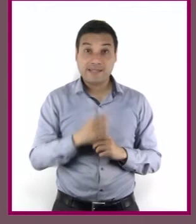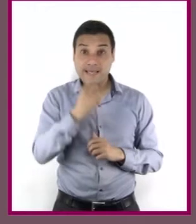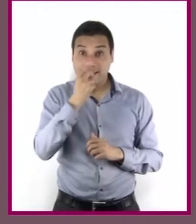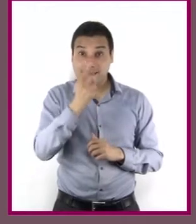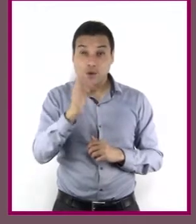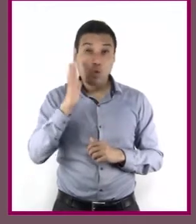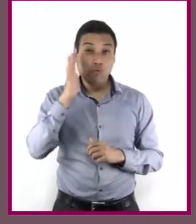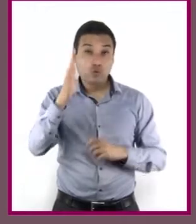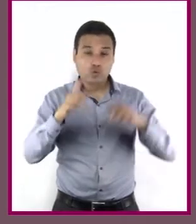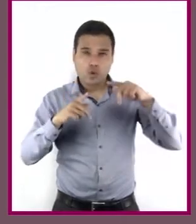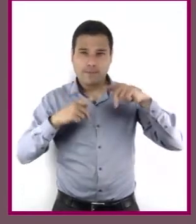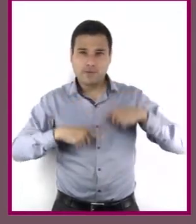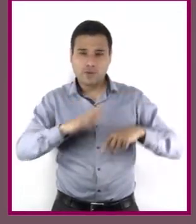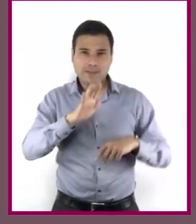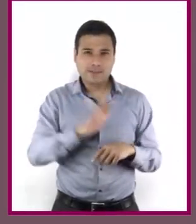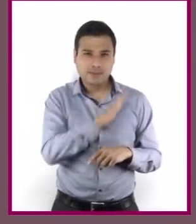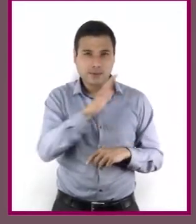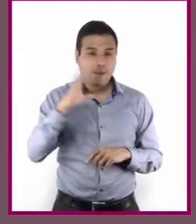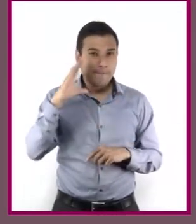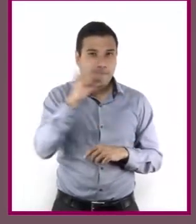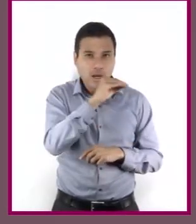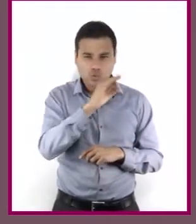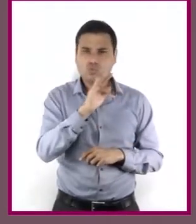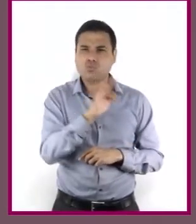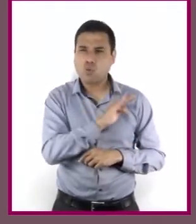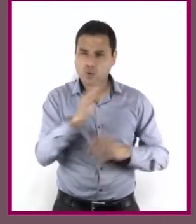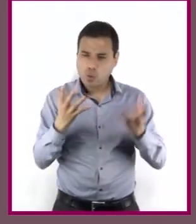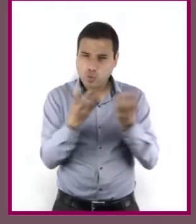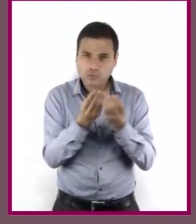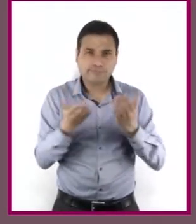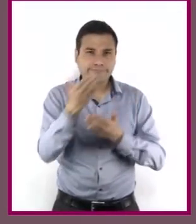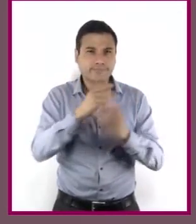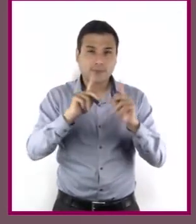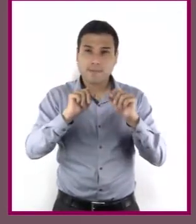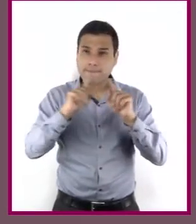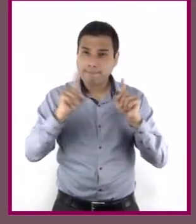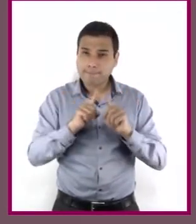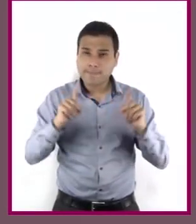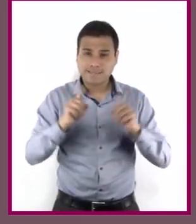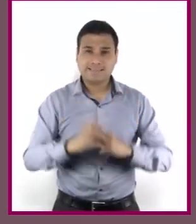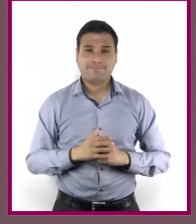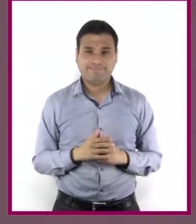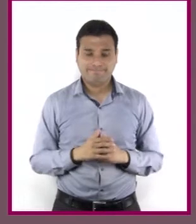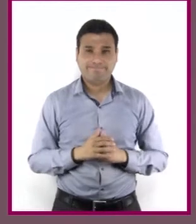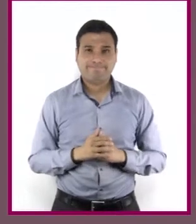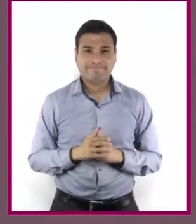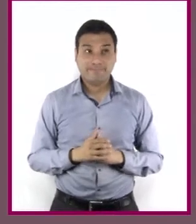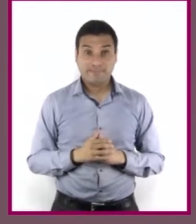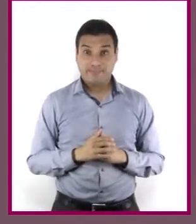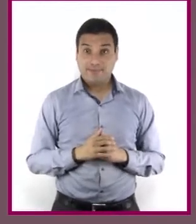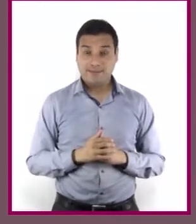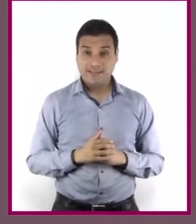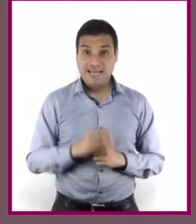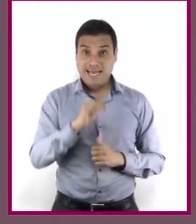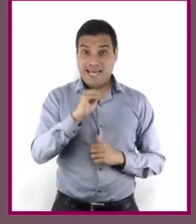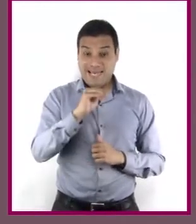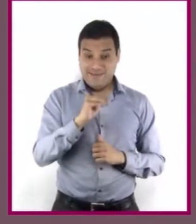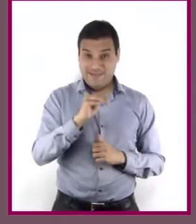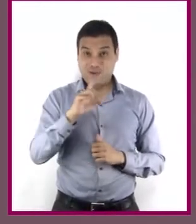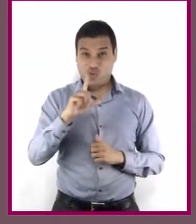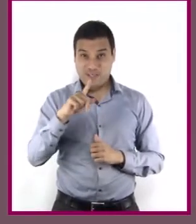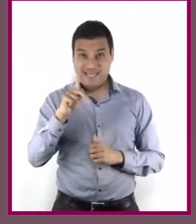negros coexistieran como iguales y en armonía. En reconocimiento a su importante labor en favor de la